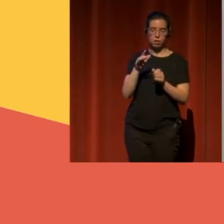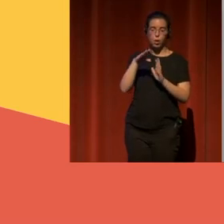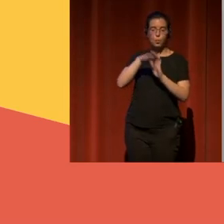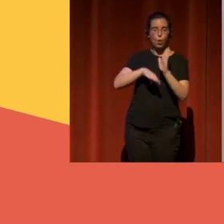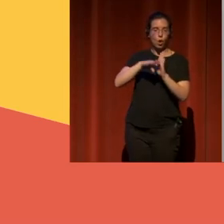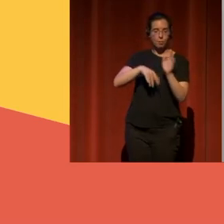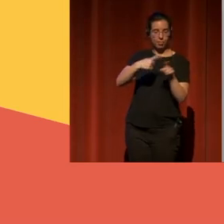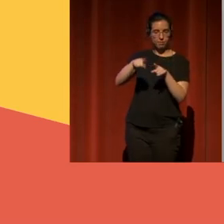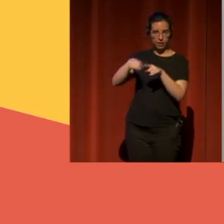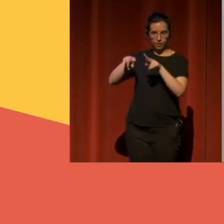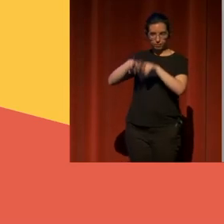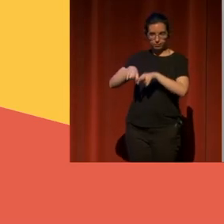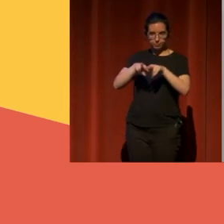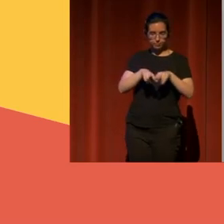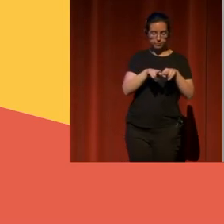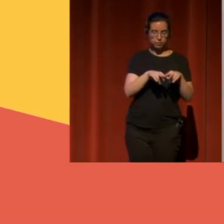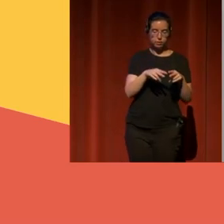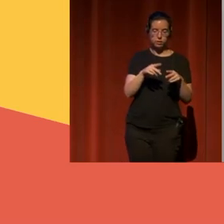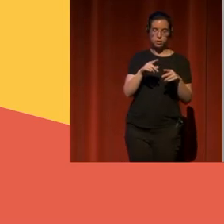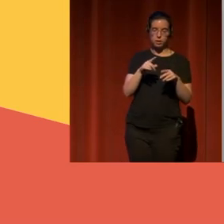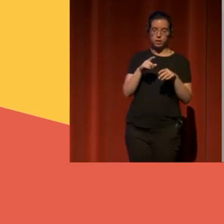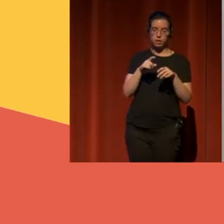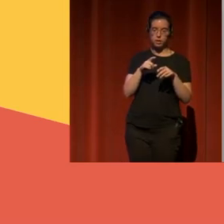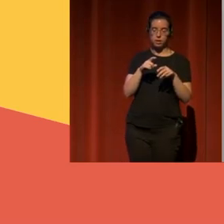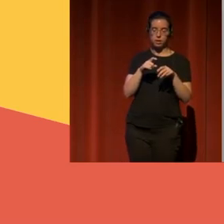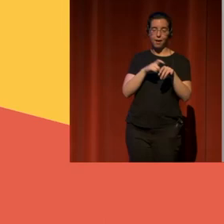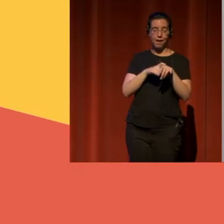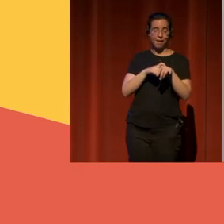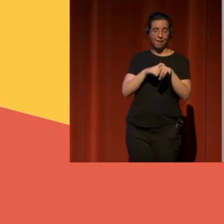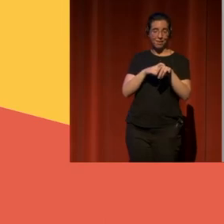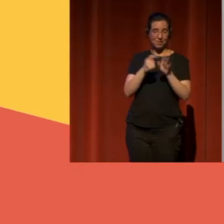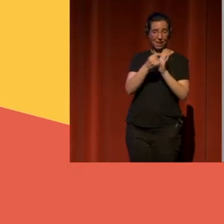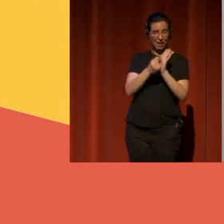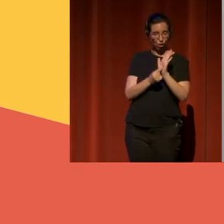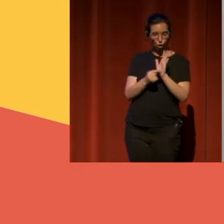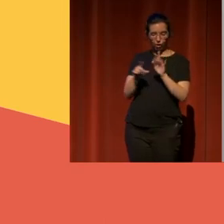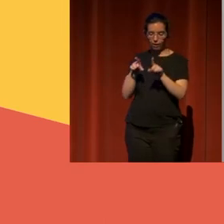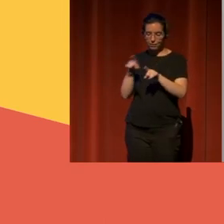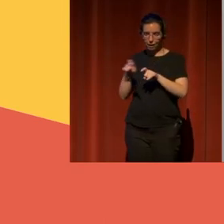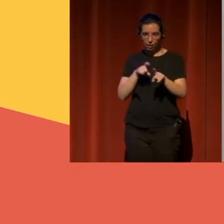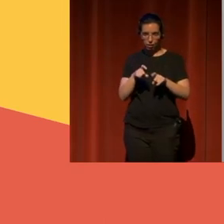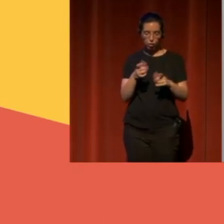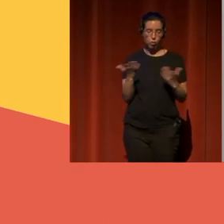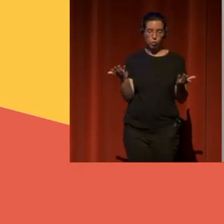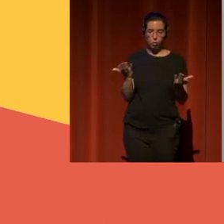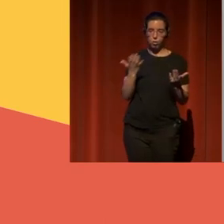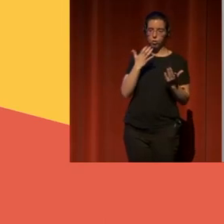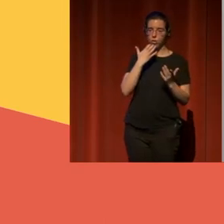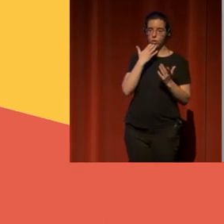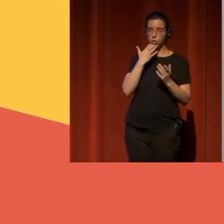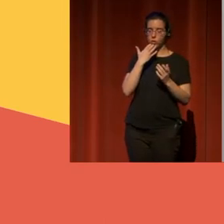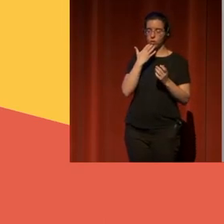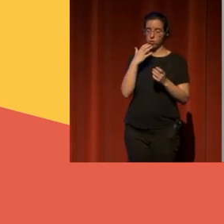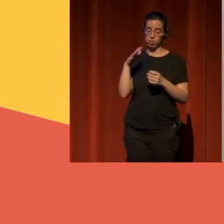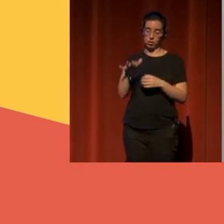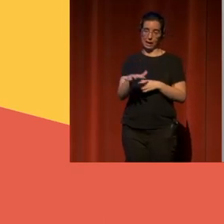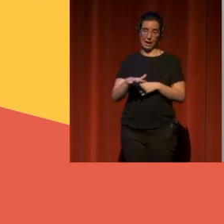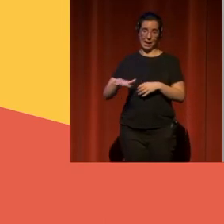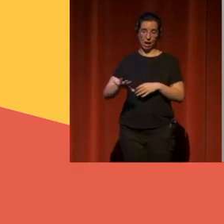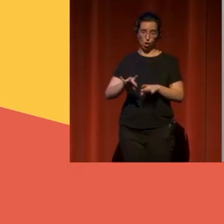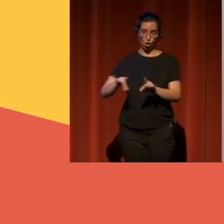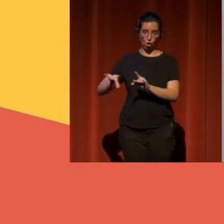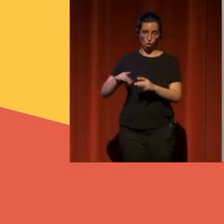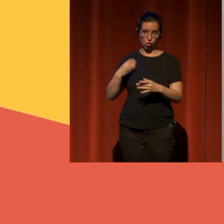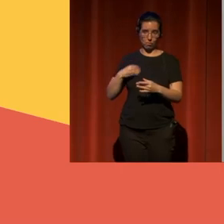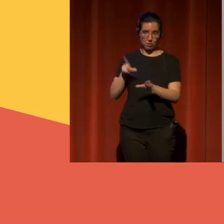programas. Los principales criterios de selección en este caso fueron la pertenencia a la misma macrorregión, la ejecución del